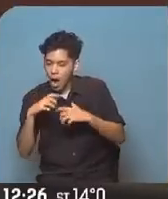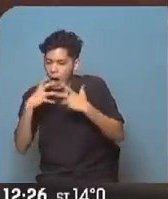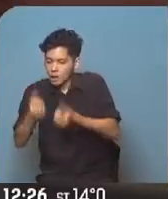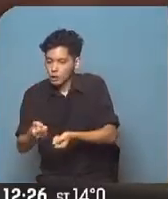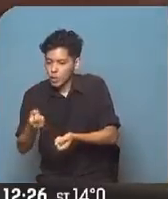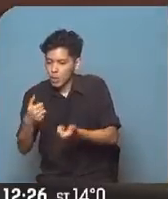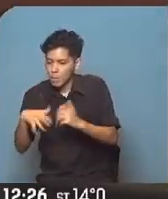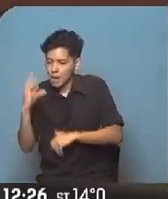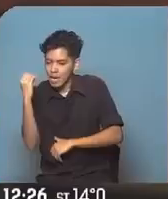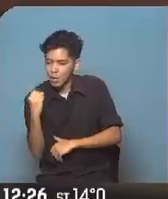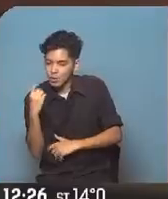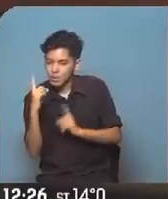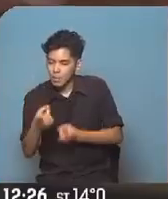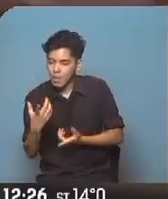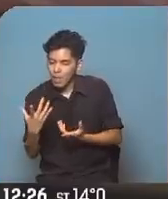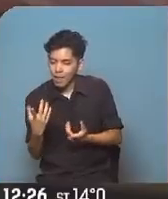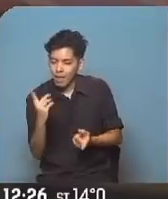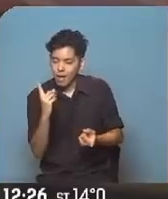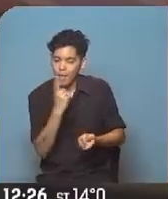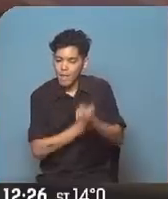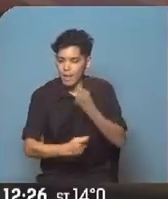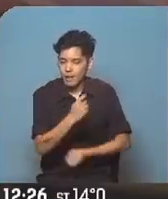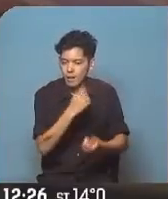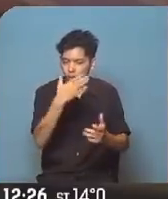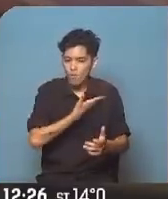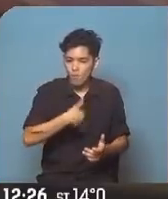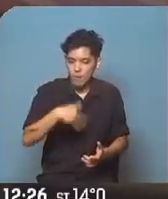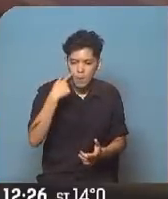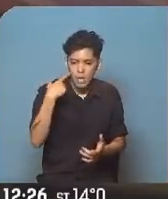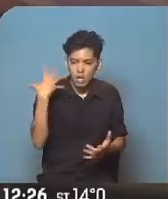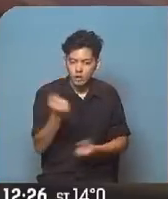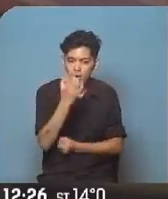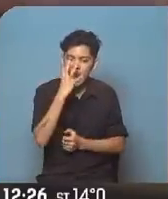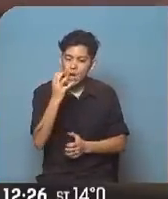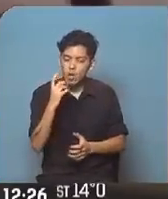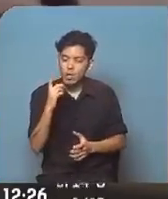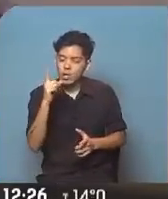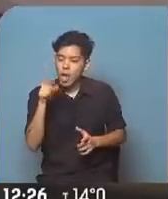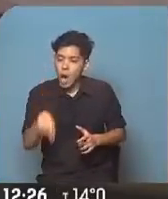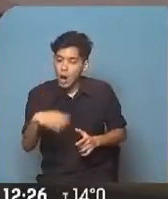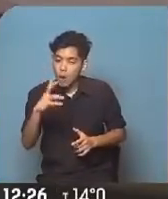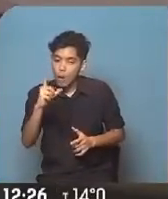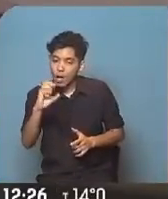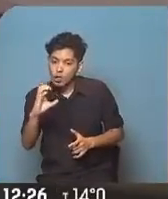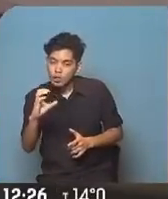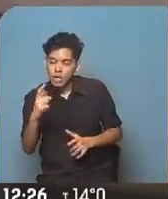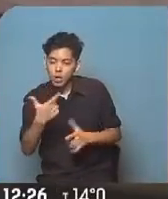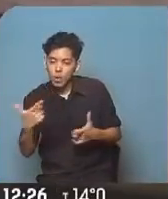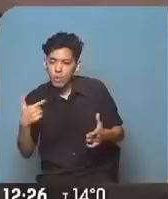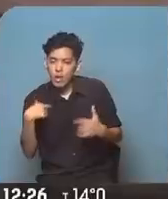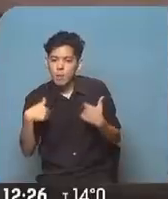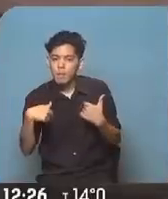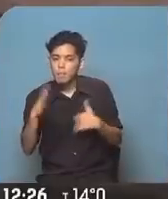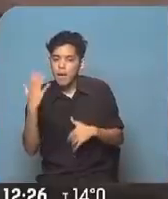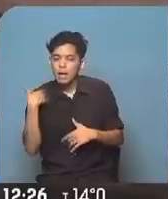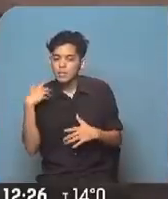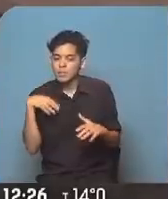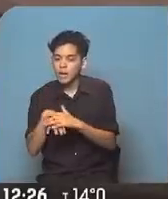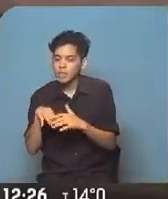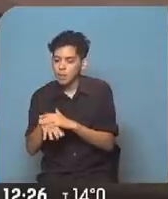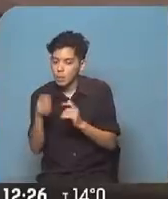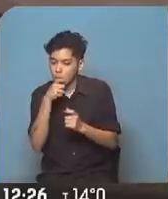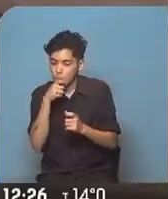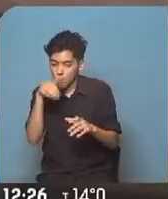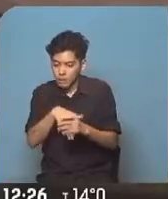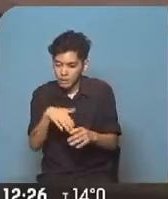para negociar con el FMI y lograr algo que el Banco Central no tenía hasta ahora, que era discrecionalidad en el uso de reservas para, por ejemplo, hacer lo que está